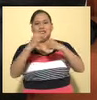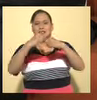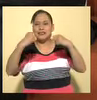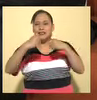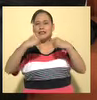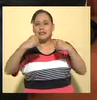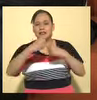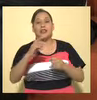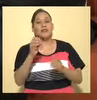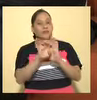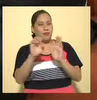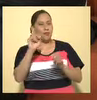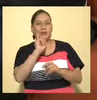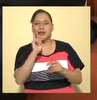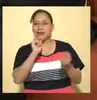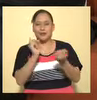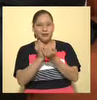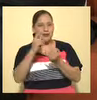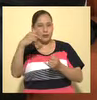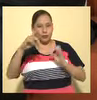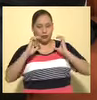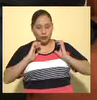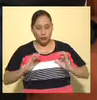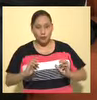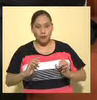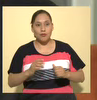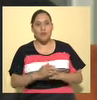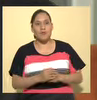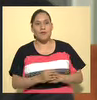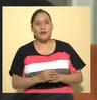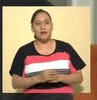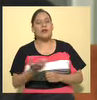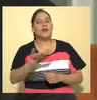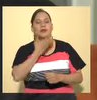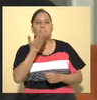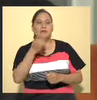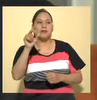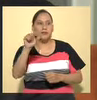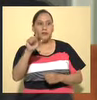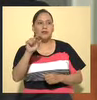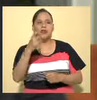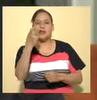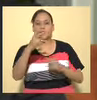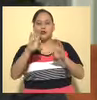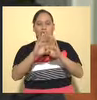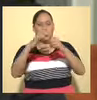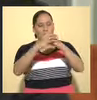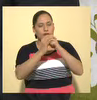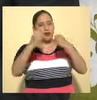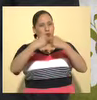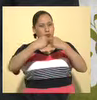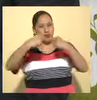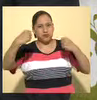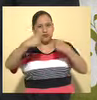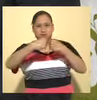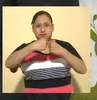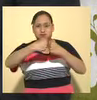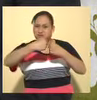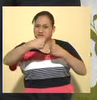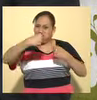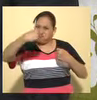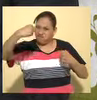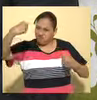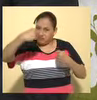En el caso de las mujeres, la misma anatomía que tienden a tener, hacen esa banda un poco más larga y hace que esa